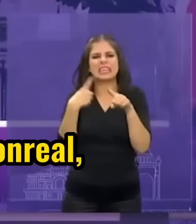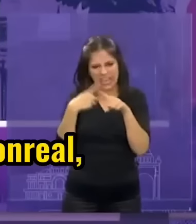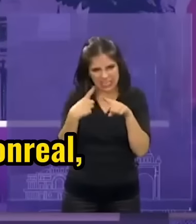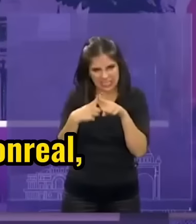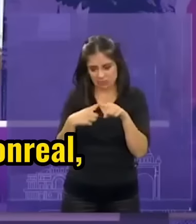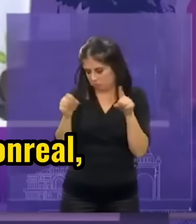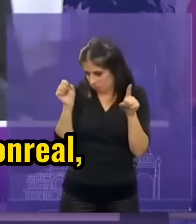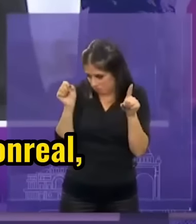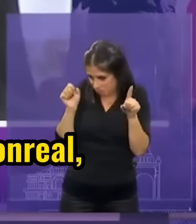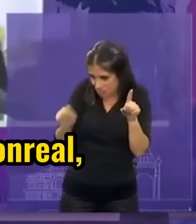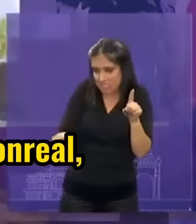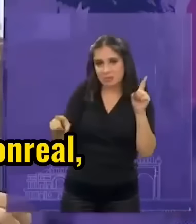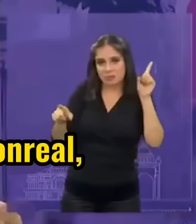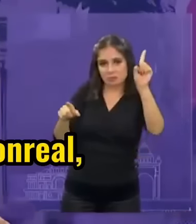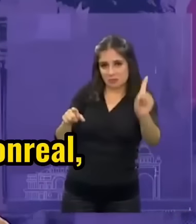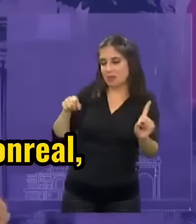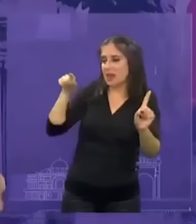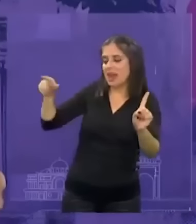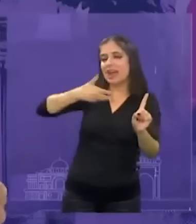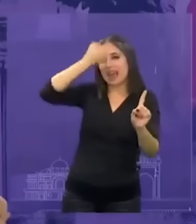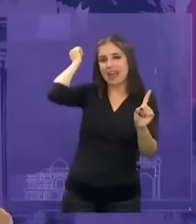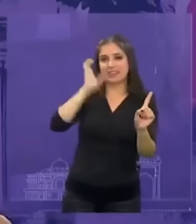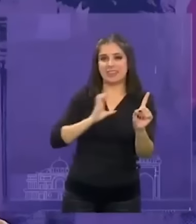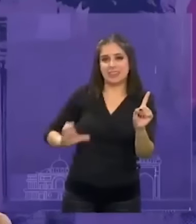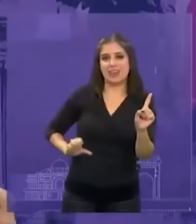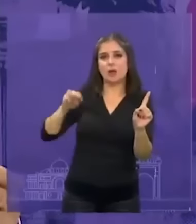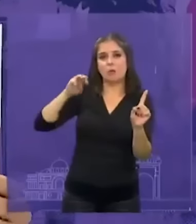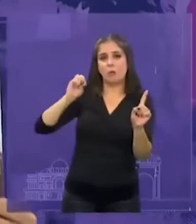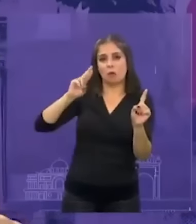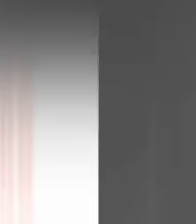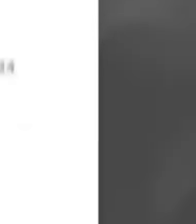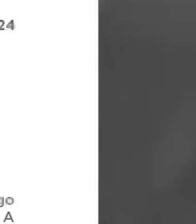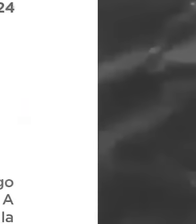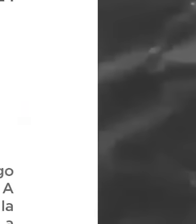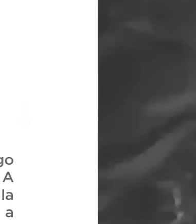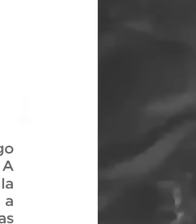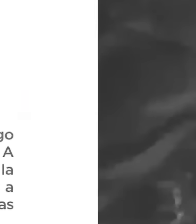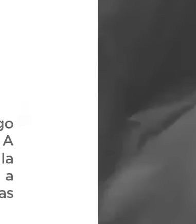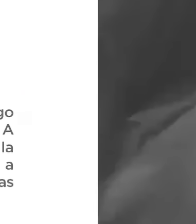que impone a la candidata Monreal, que por cierto llevan el mismo apellido.